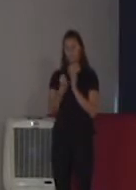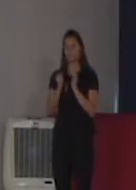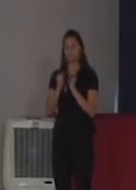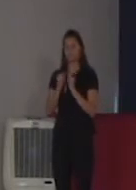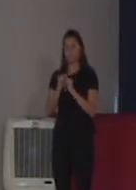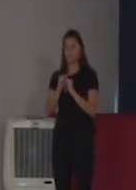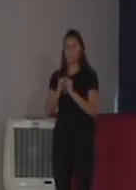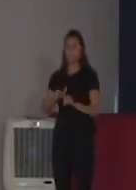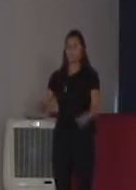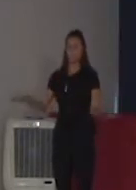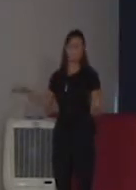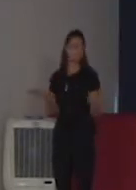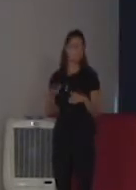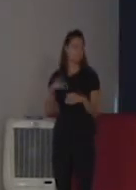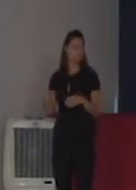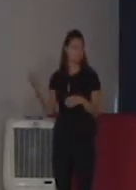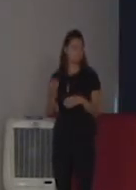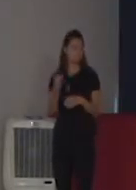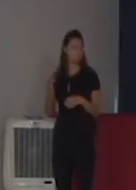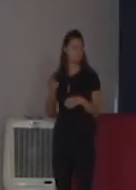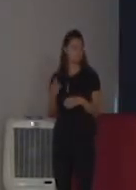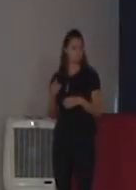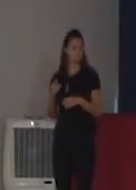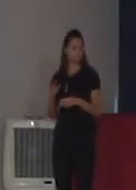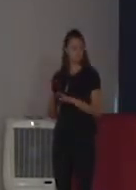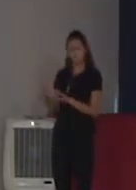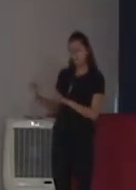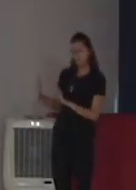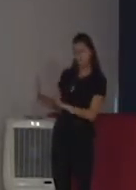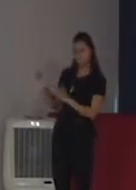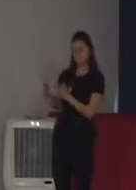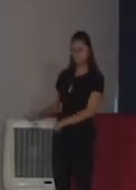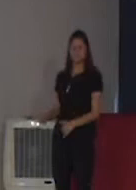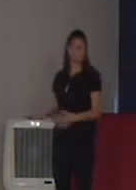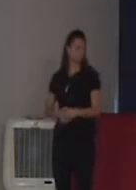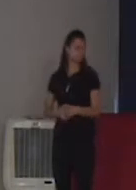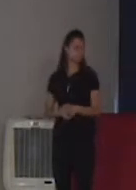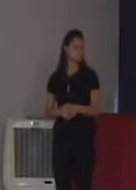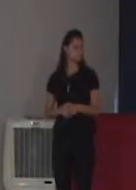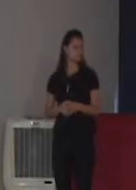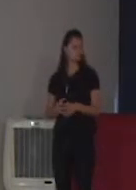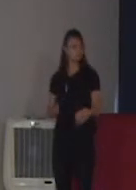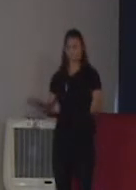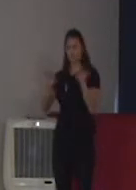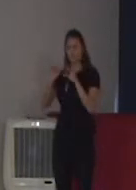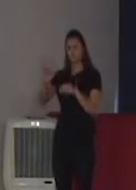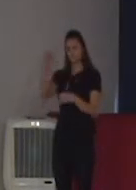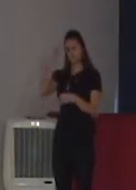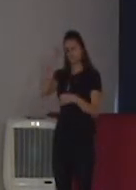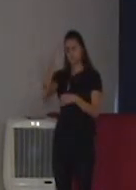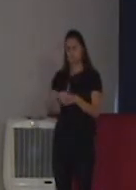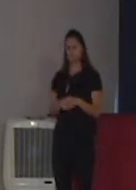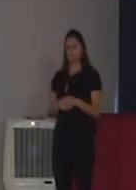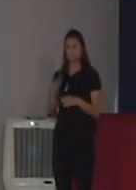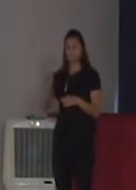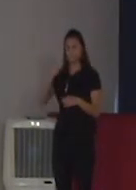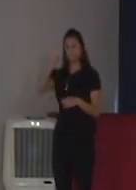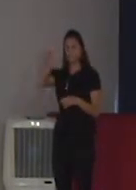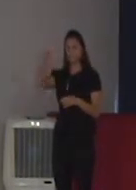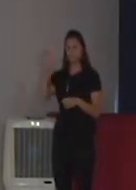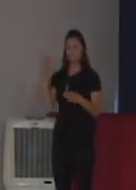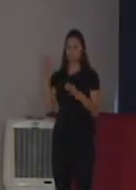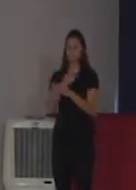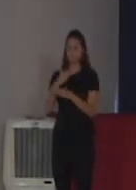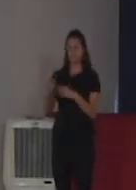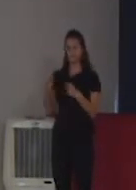¿sí? Vale, ya termino. Fundamentalmente, ¿por qué? Porque siendo un país en conflicto, lo que ha